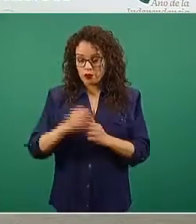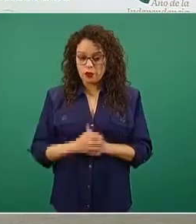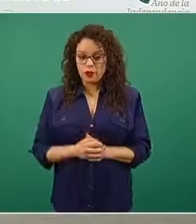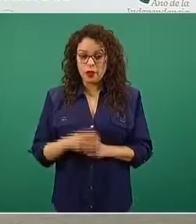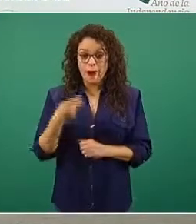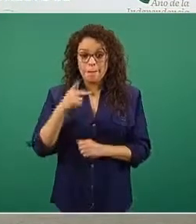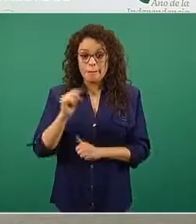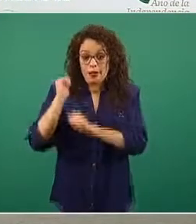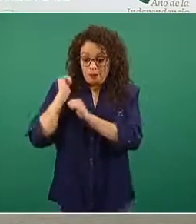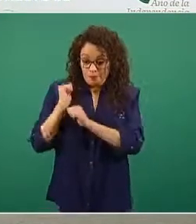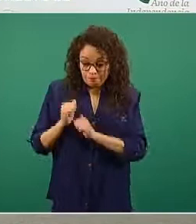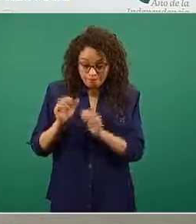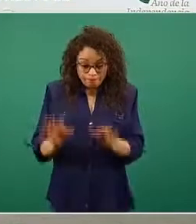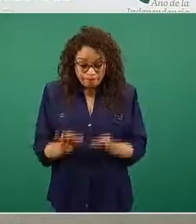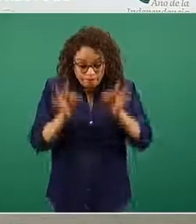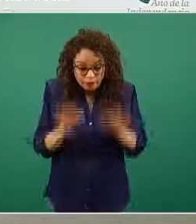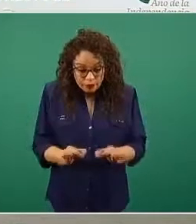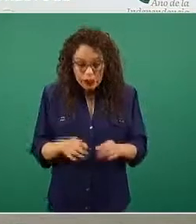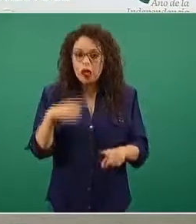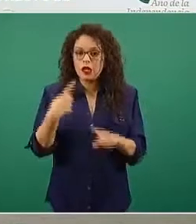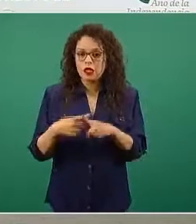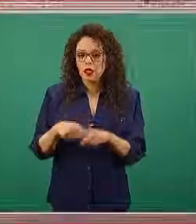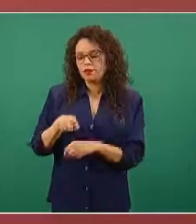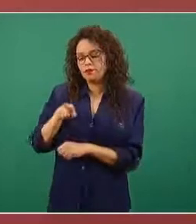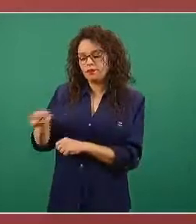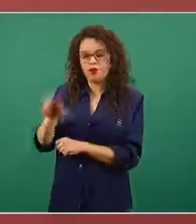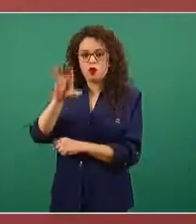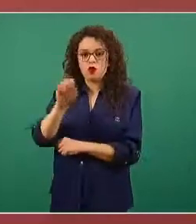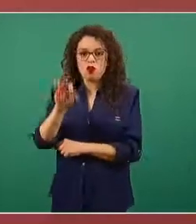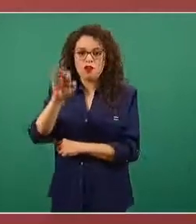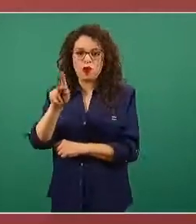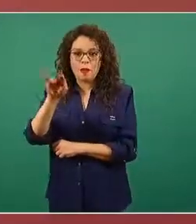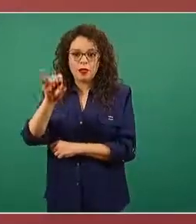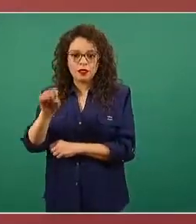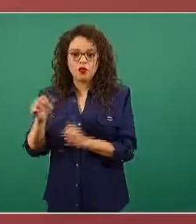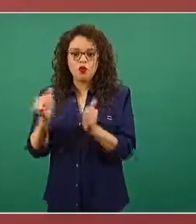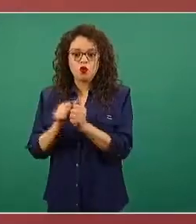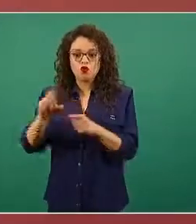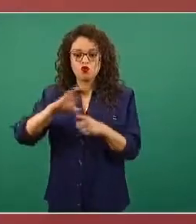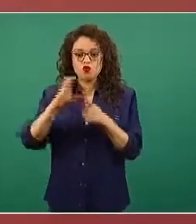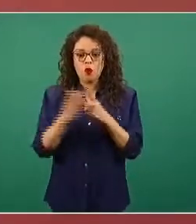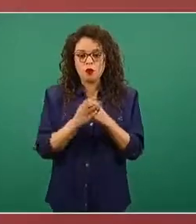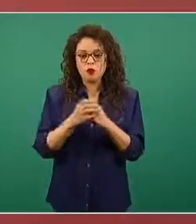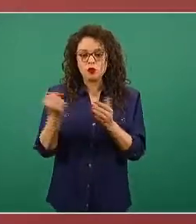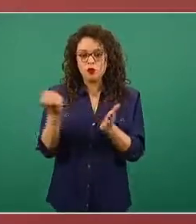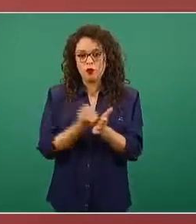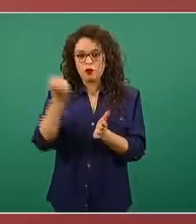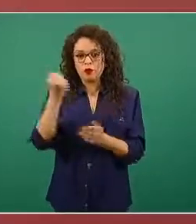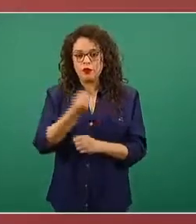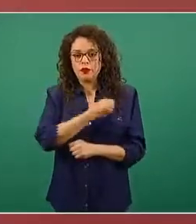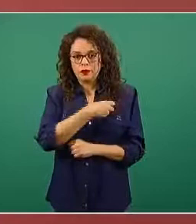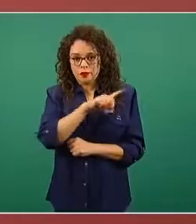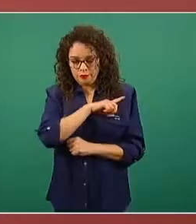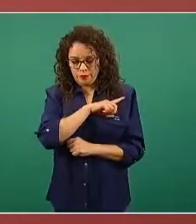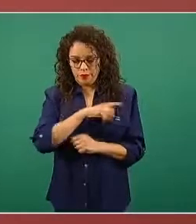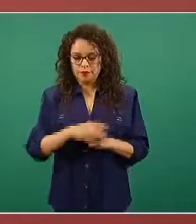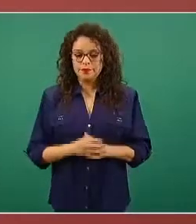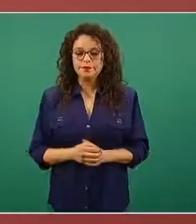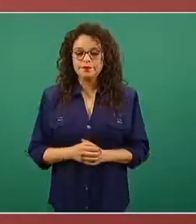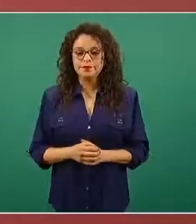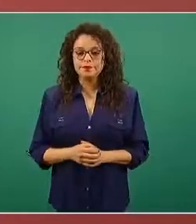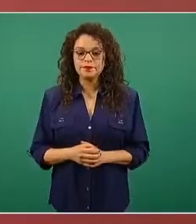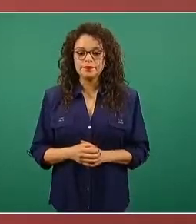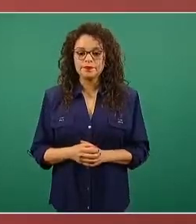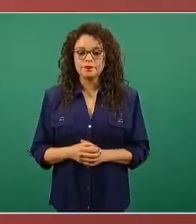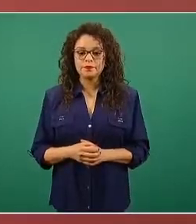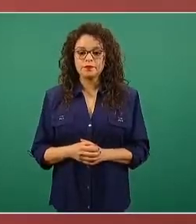autoridad propiamente dicha es la COFEPRIS a través de la Comisión de Autorización Sanitaria. Entonces, en forma económica,